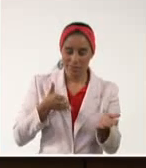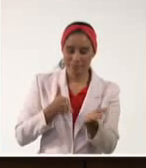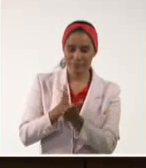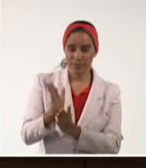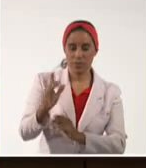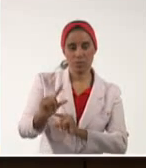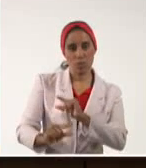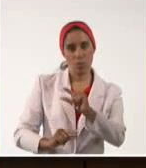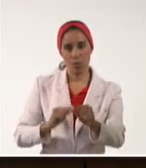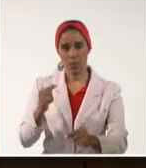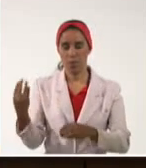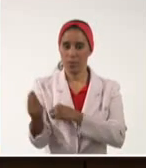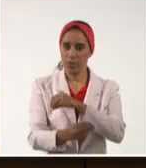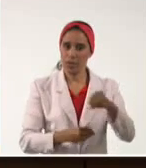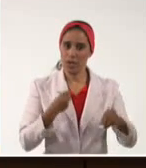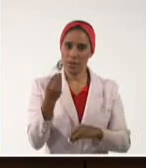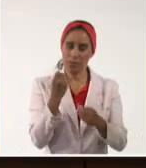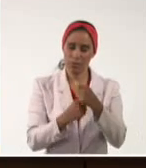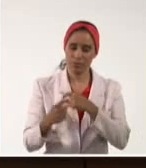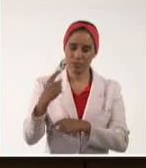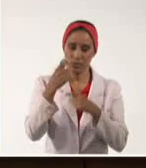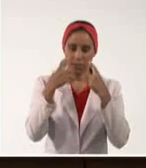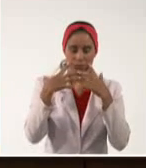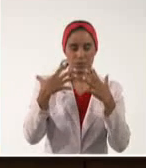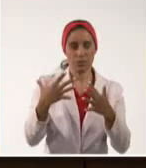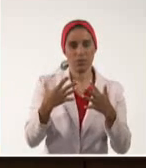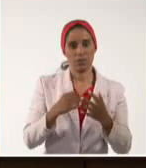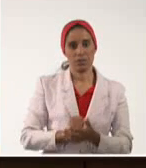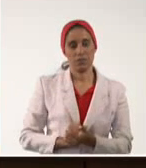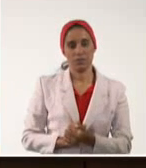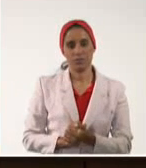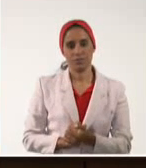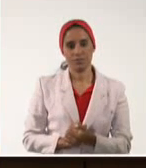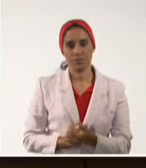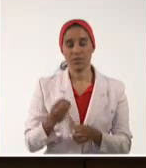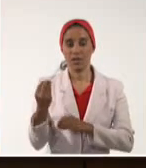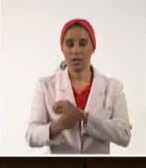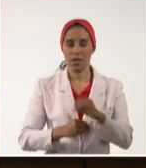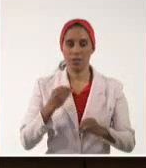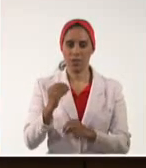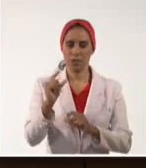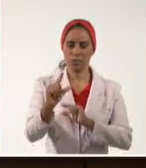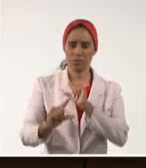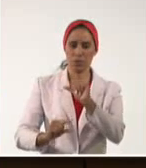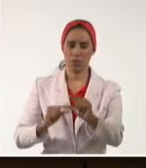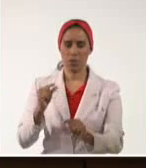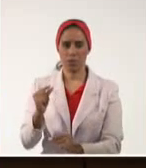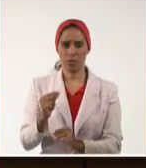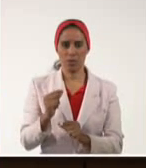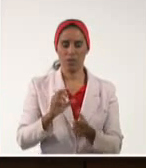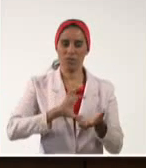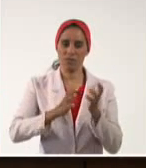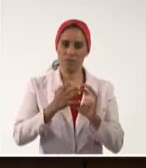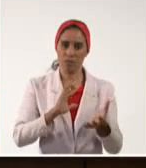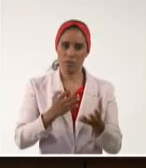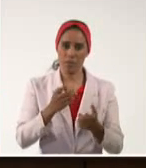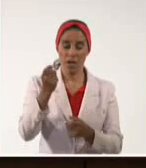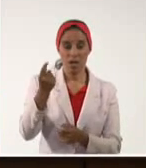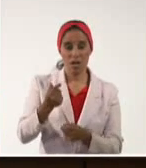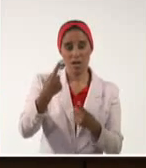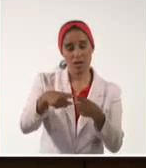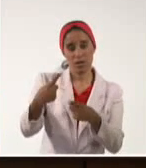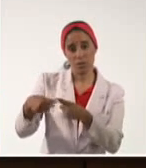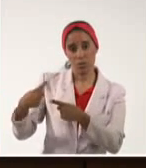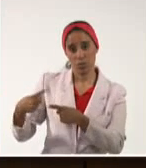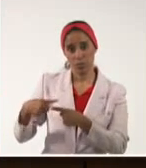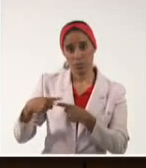en transformaciones esenciales encaminadas a modificar gradualmente los mecanismos de asignación de recursos y el esquema institucional